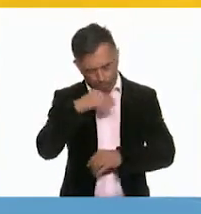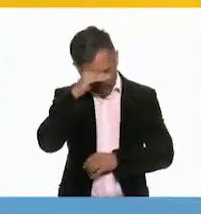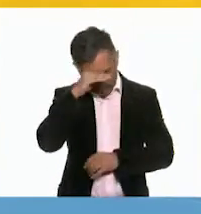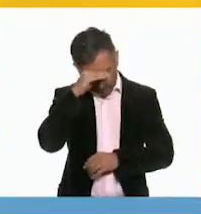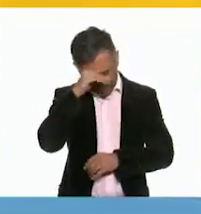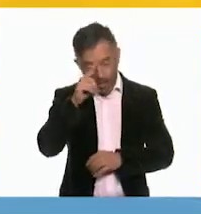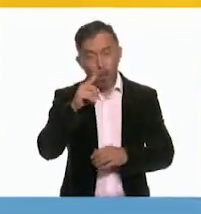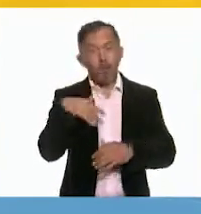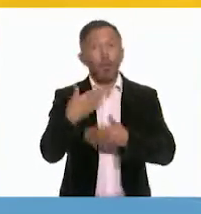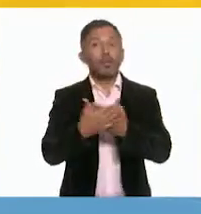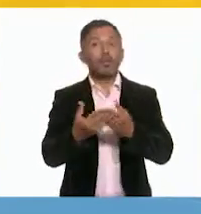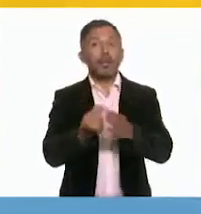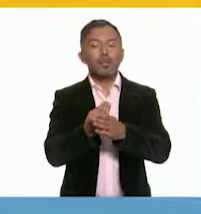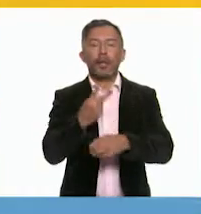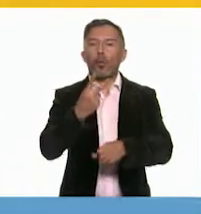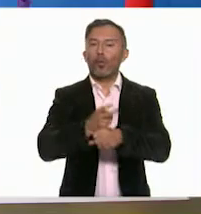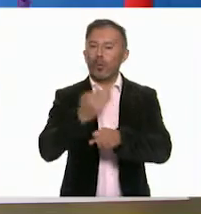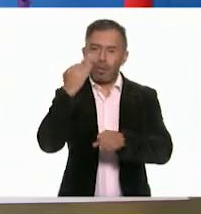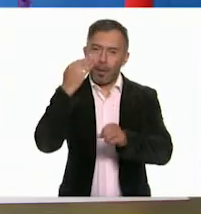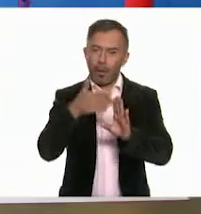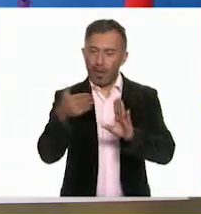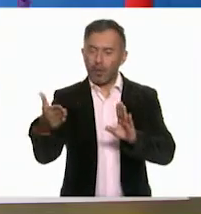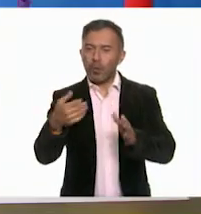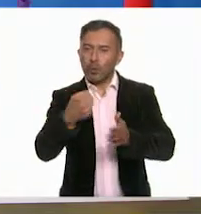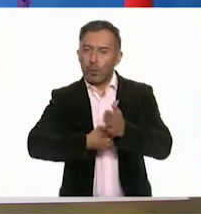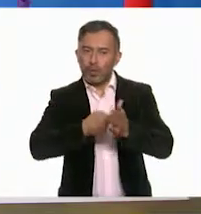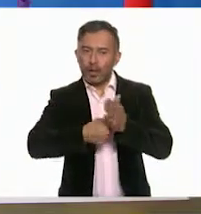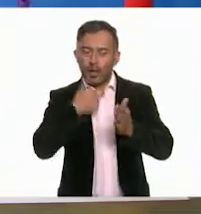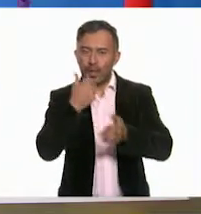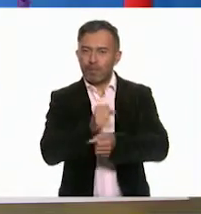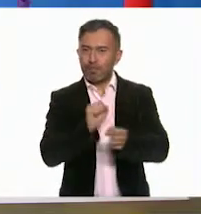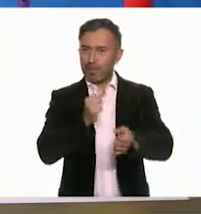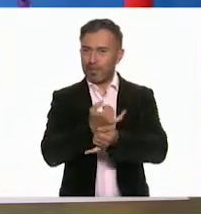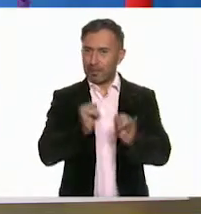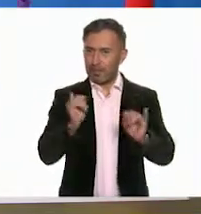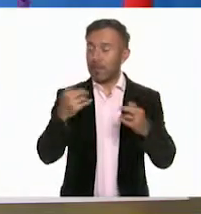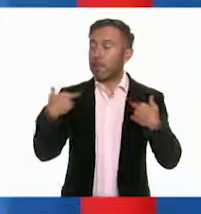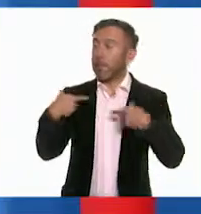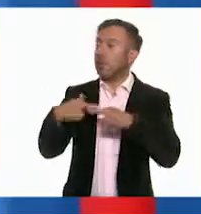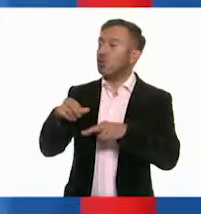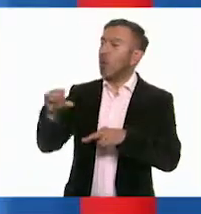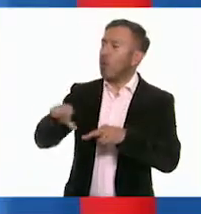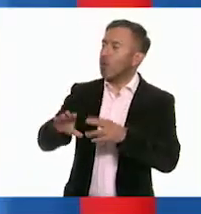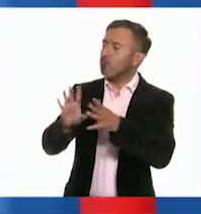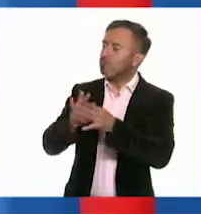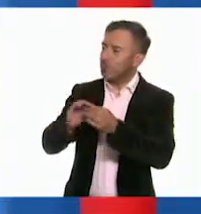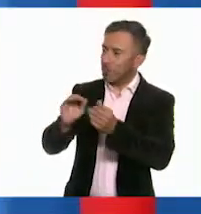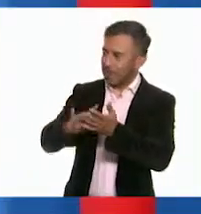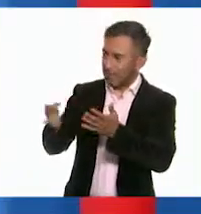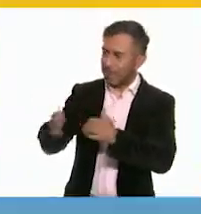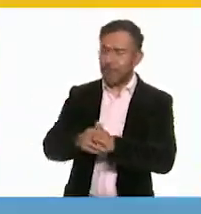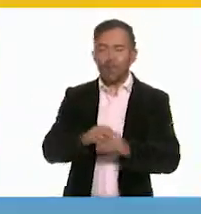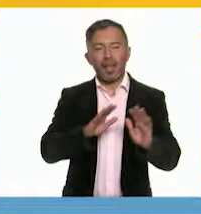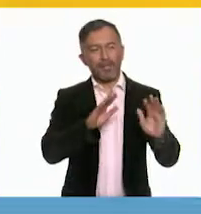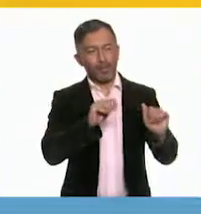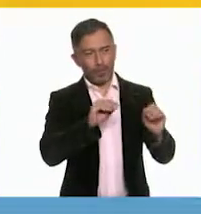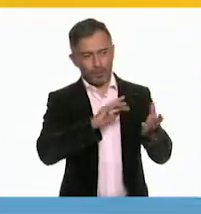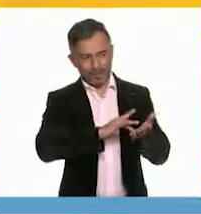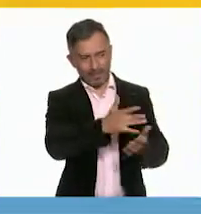lucha por la independencia. Así que, maestra Noemí Juárez, muchísimas gracias por todo el día de hoy. Hasta luego, Jenny. Muchas gracias.